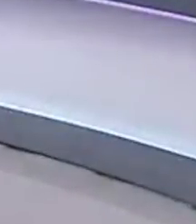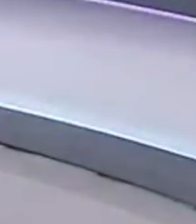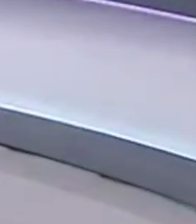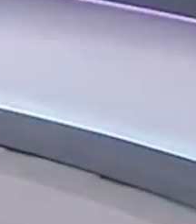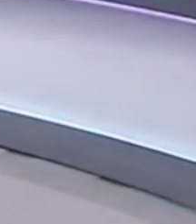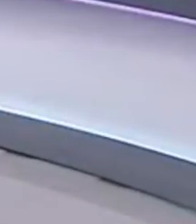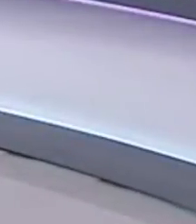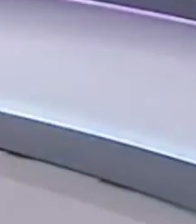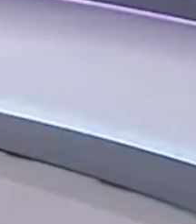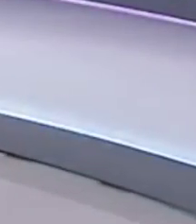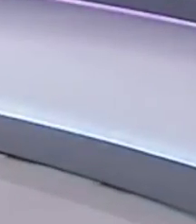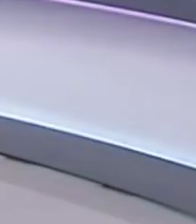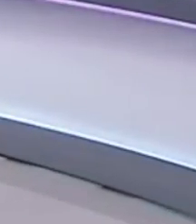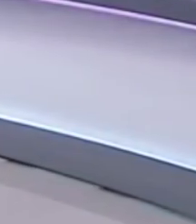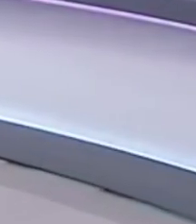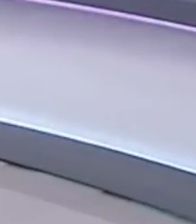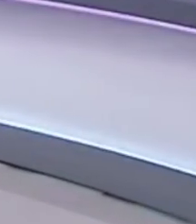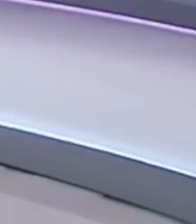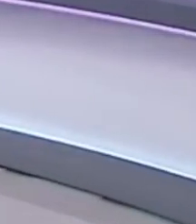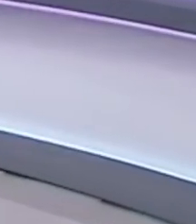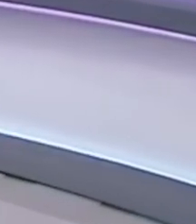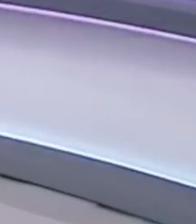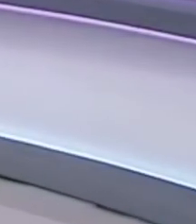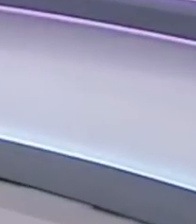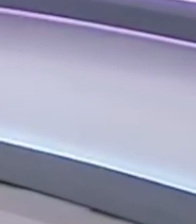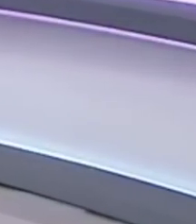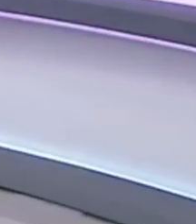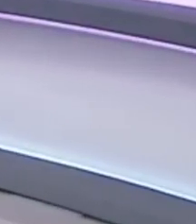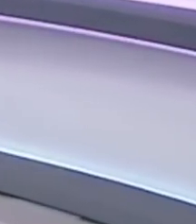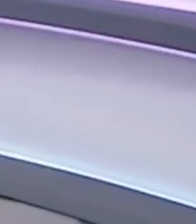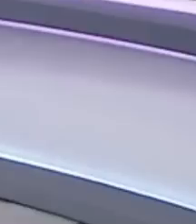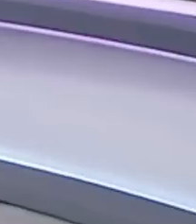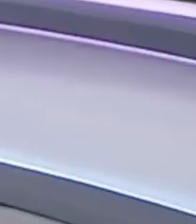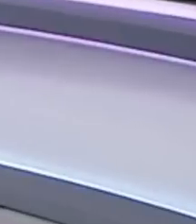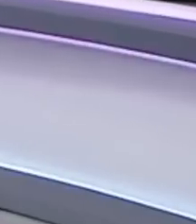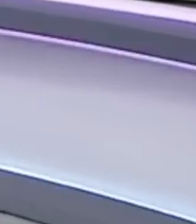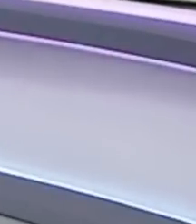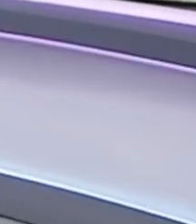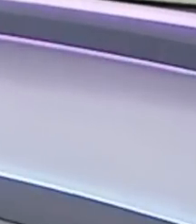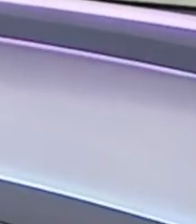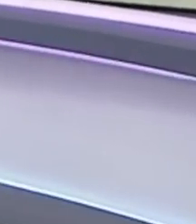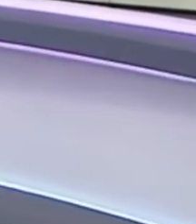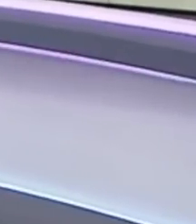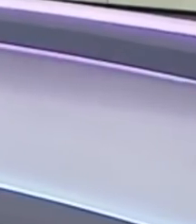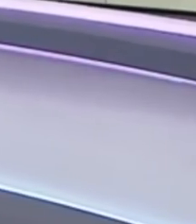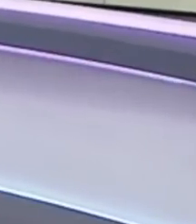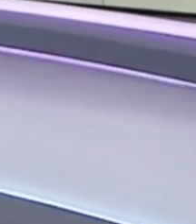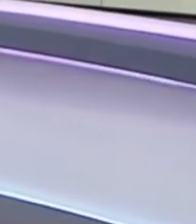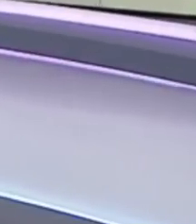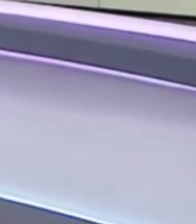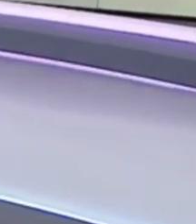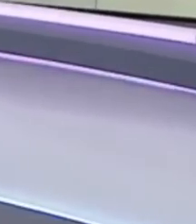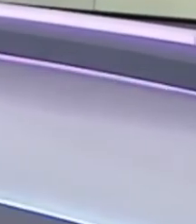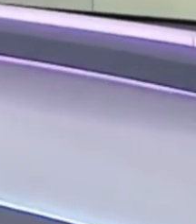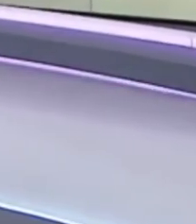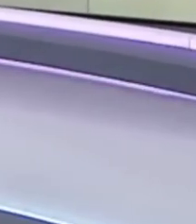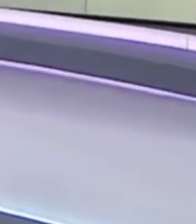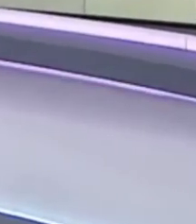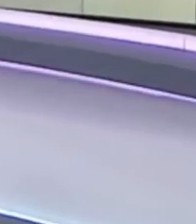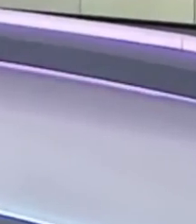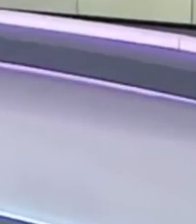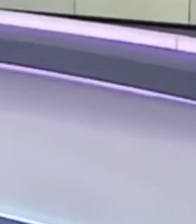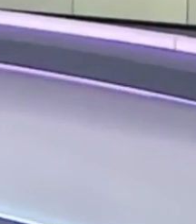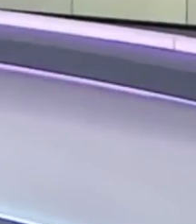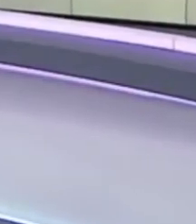Miren qué bonito lo que les vamos a mostrar cada una de estas fotografías se refleja en parte lo que somos porque Son obras de arte de los más